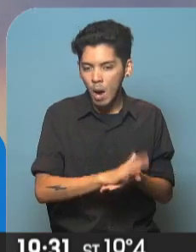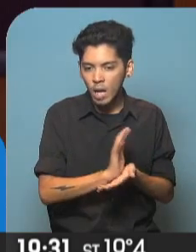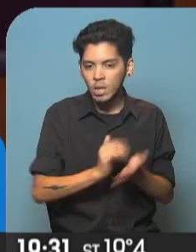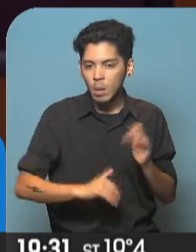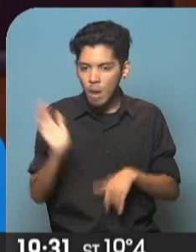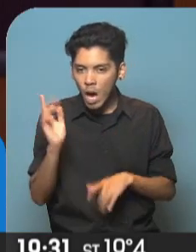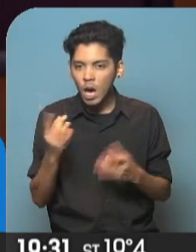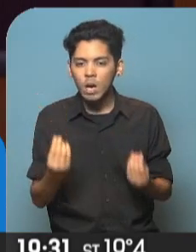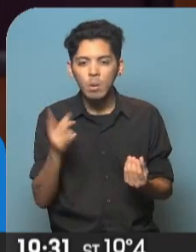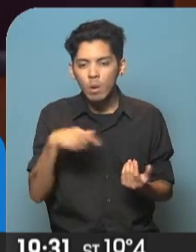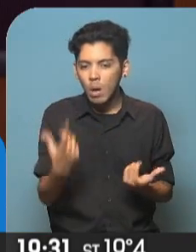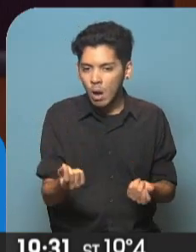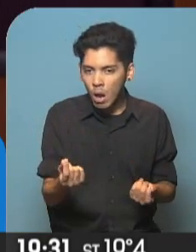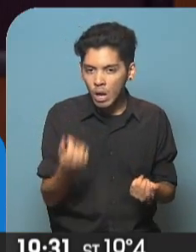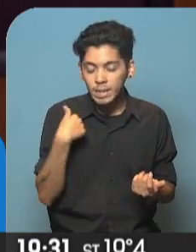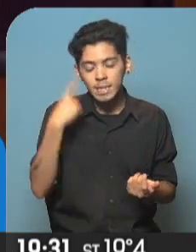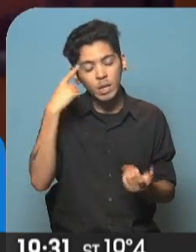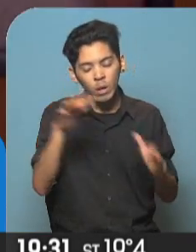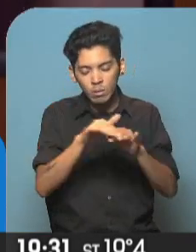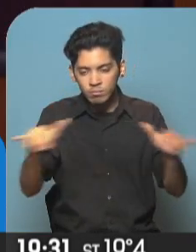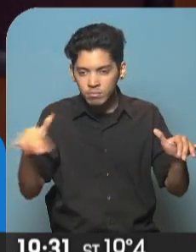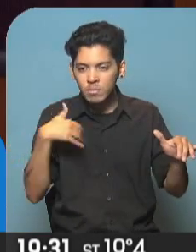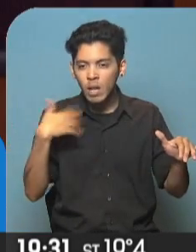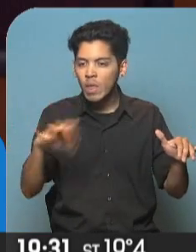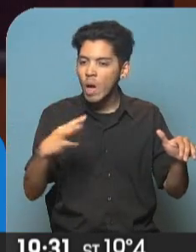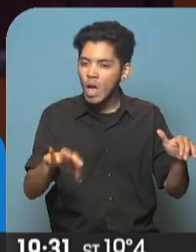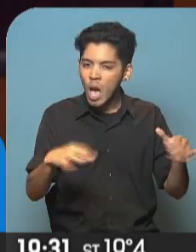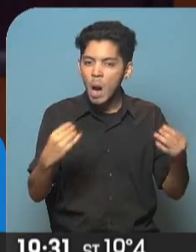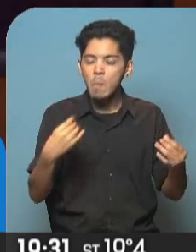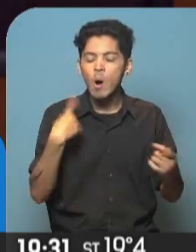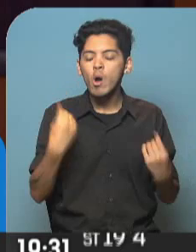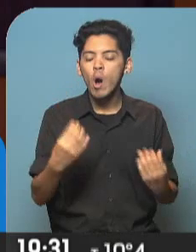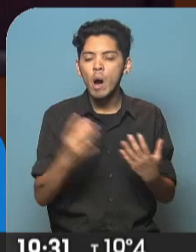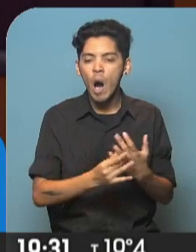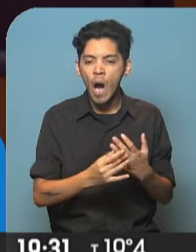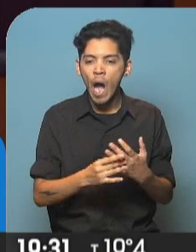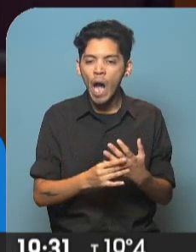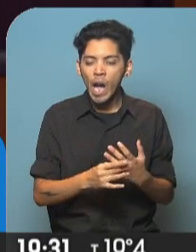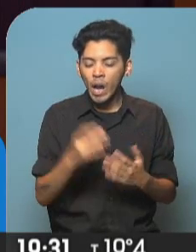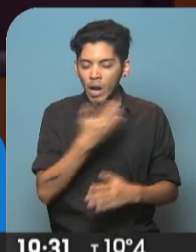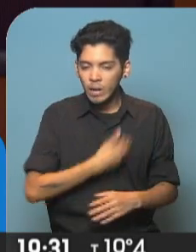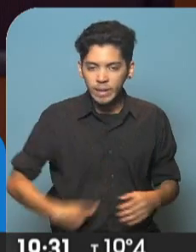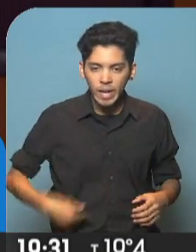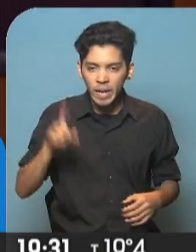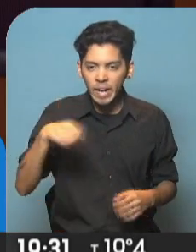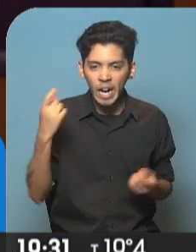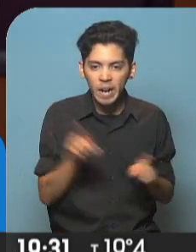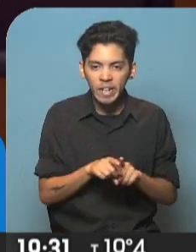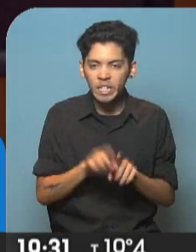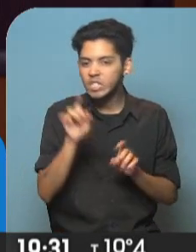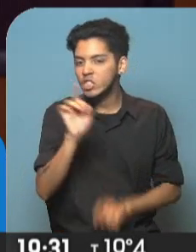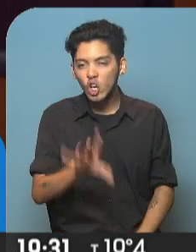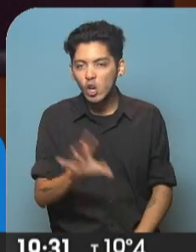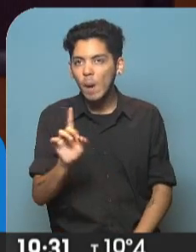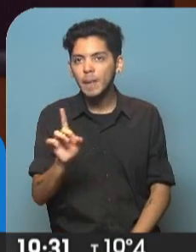yo creo que debería mantener cierta estabilidad particularmente por como un fuente de compromiso de parte del gobierno de hacerlo no solamente fue el